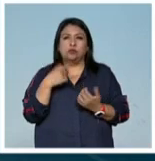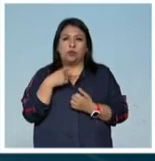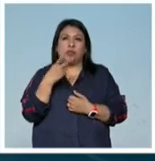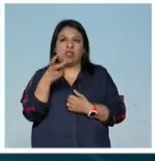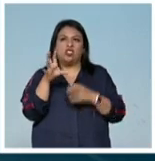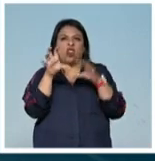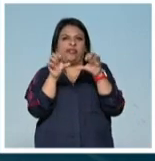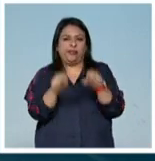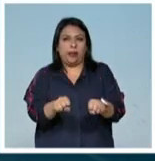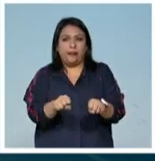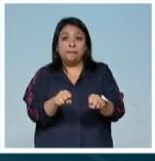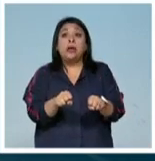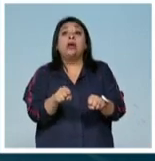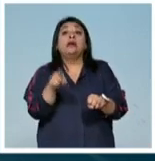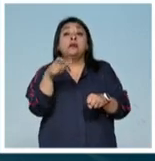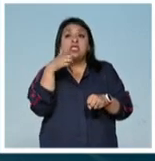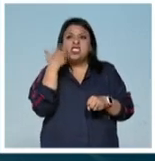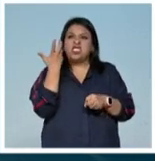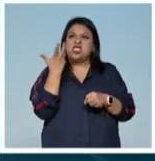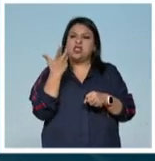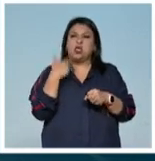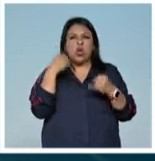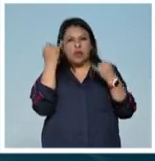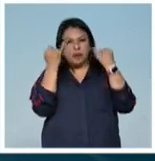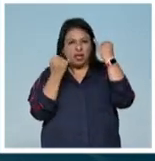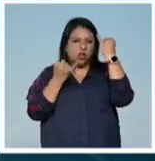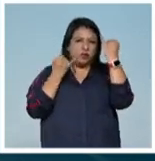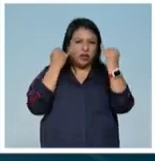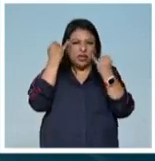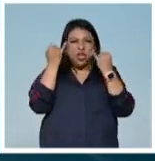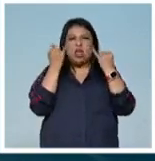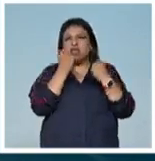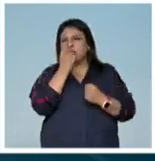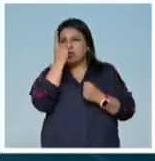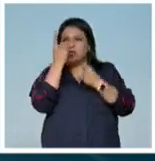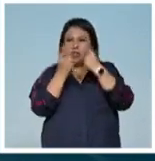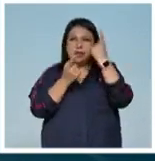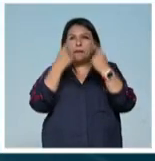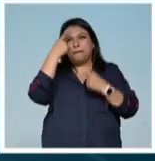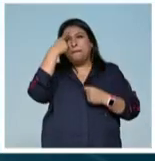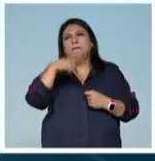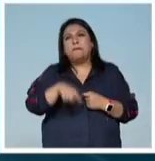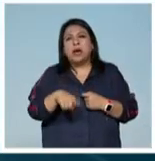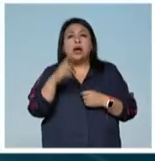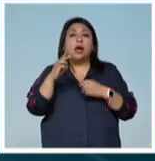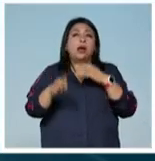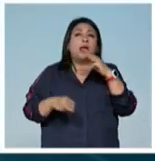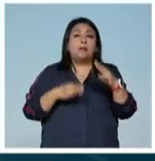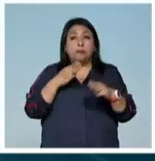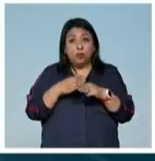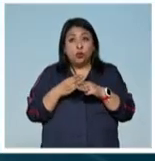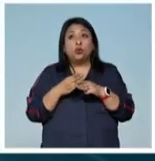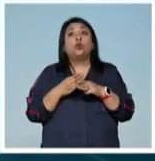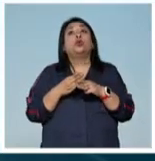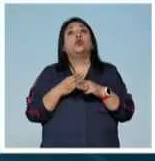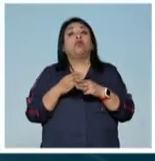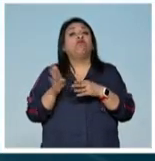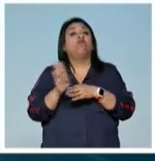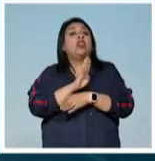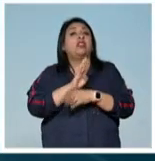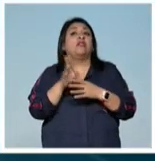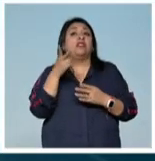lo atrapan y él trata de luchar con su imaginación, con sus inventos, para que el mundo se